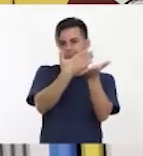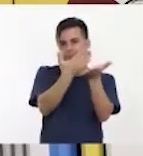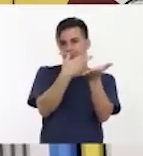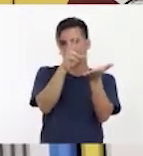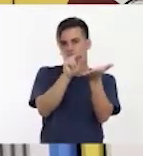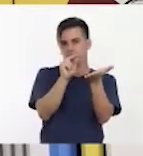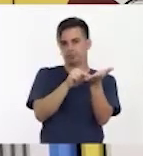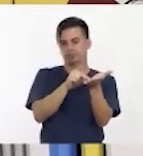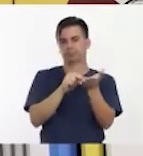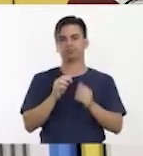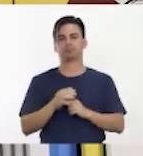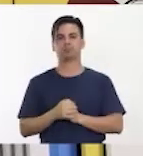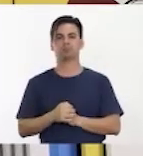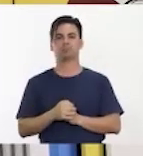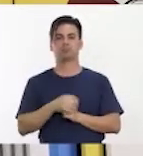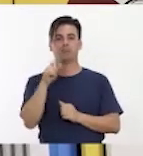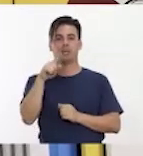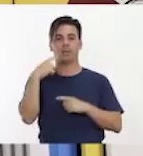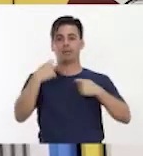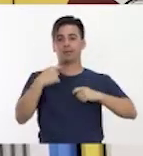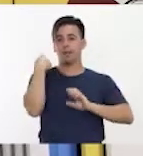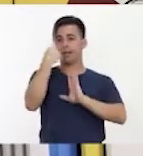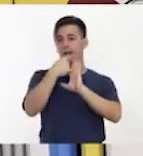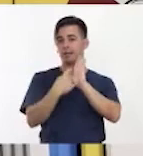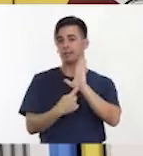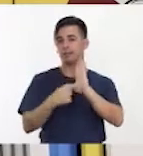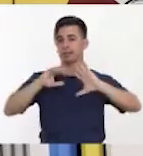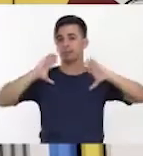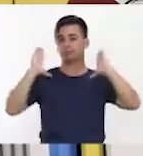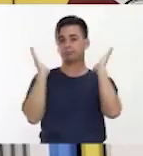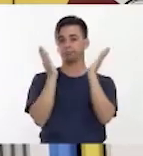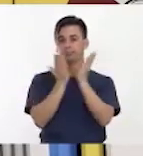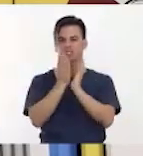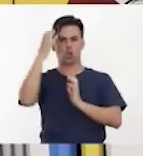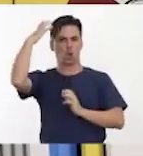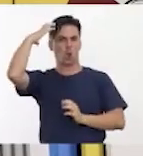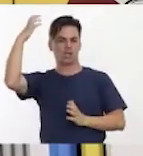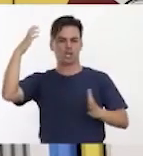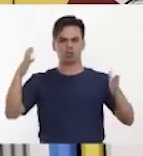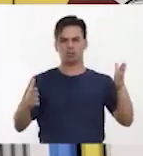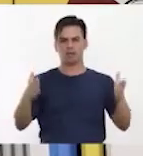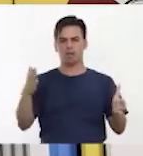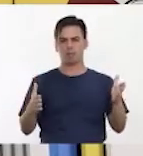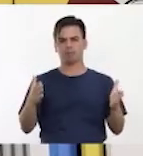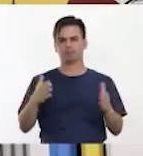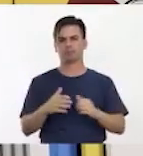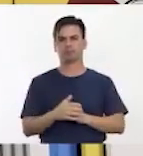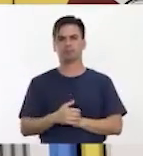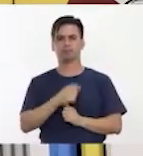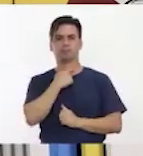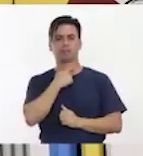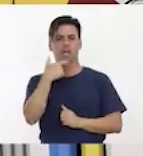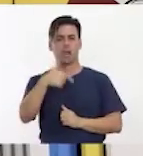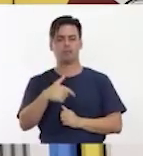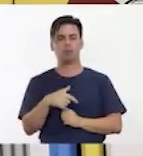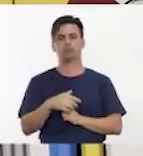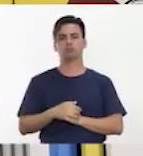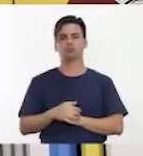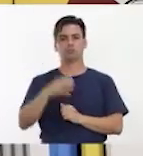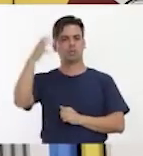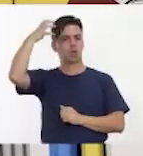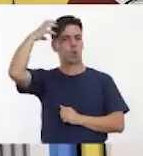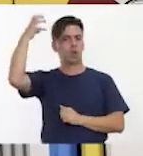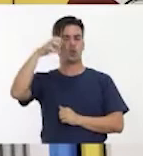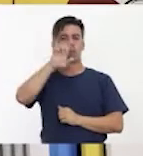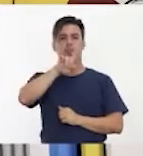Igualmente, deberán caracterizar de forma general los gobiernos del periodo. Nos referimos al gobierno de Batista de